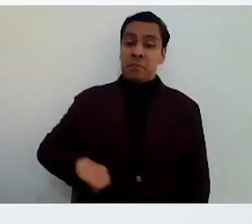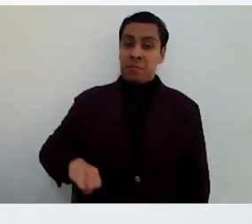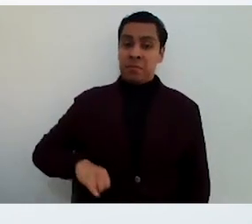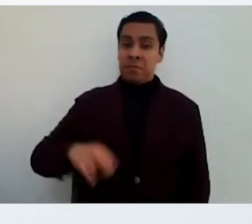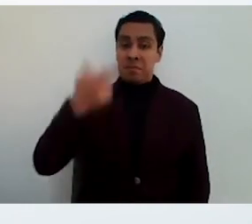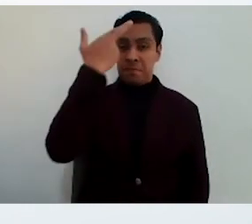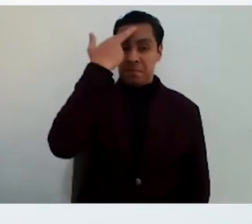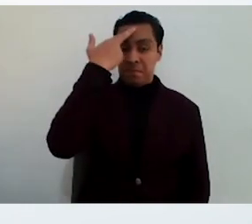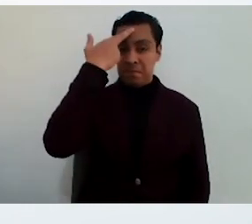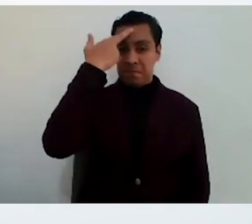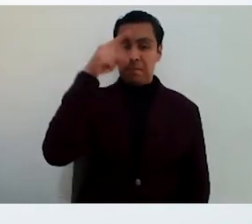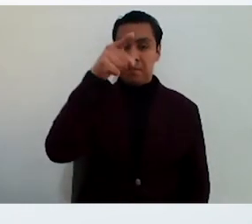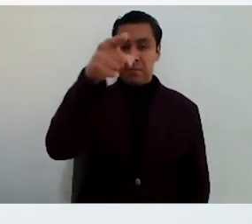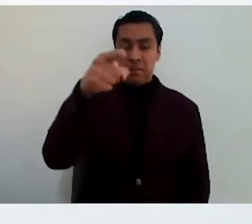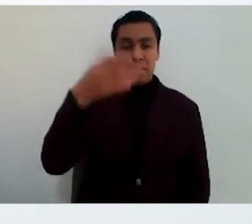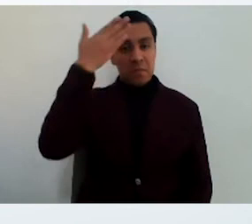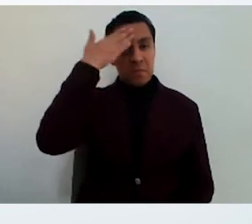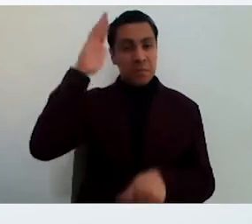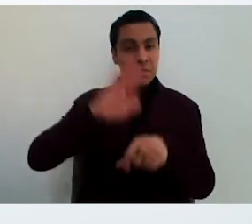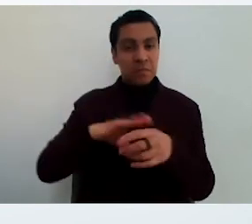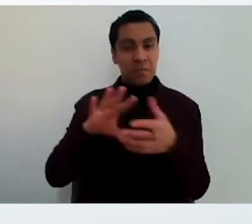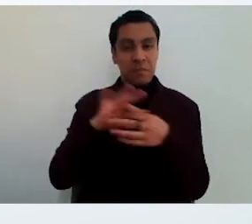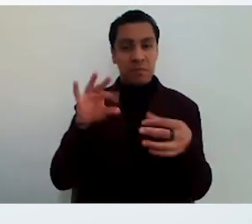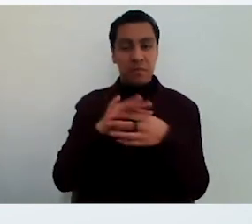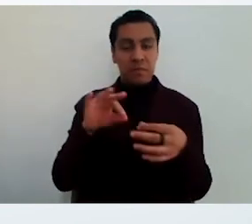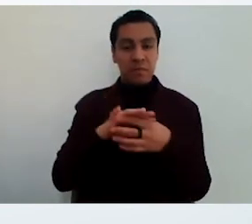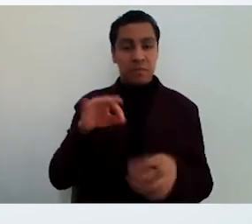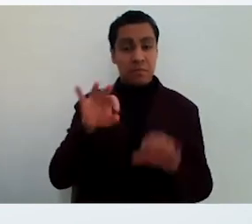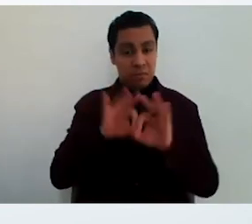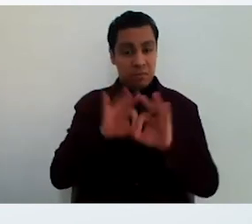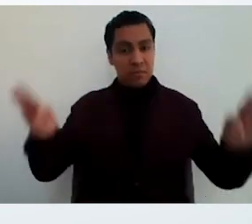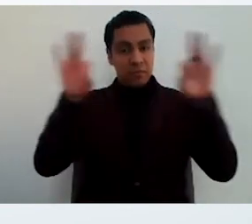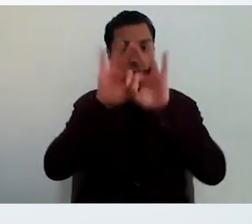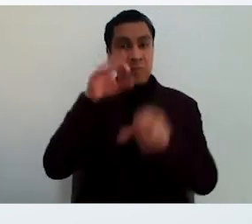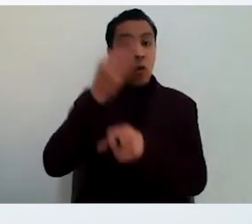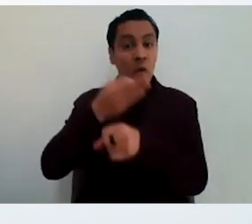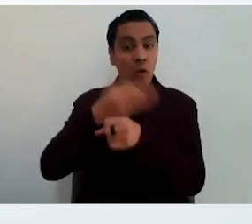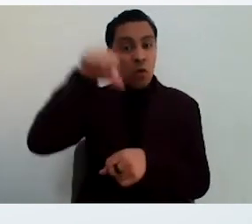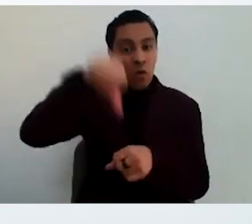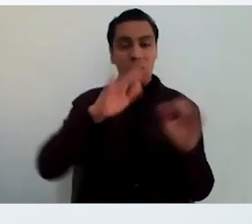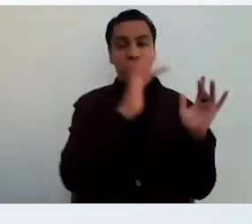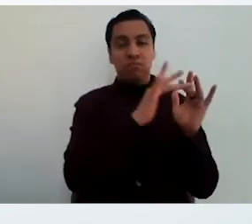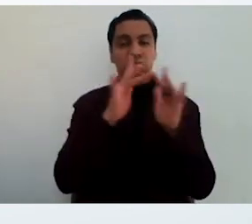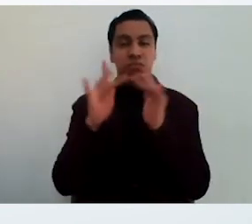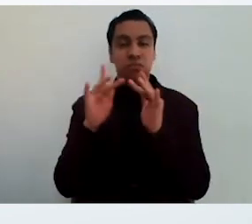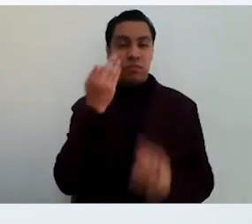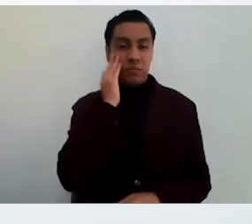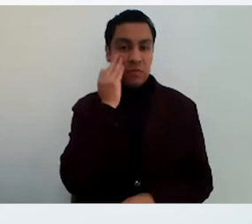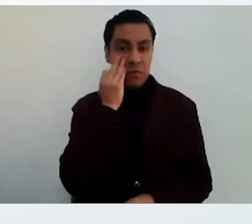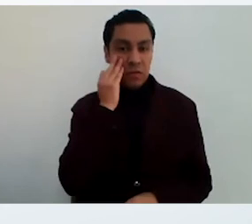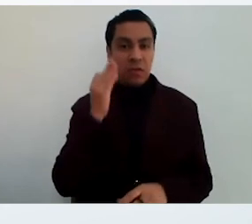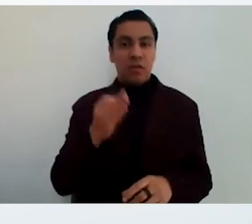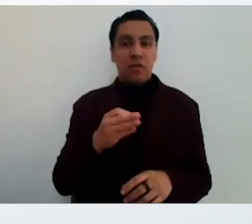y me da oportunidad para comentar a quienes nos están siguiendo en esta conferencia, y ya vamos a